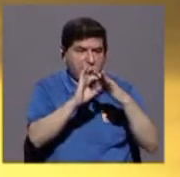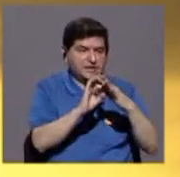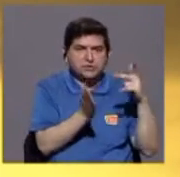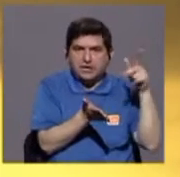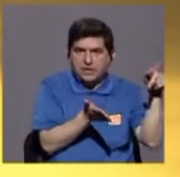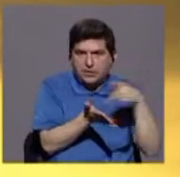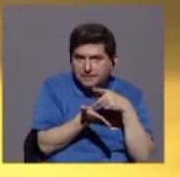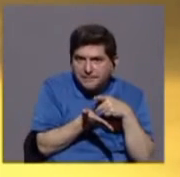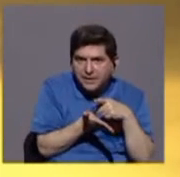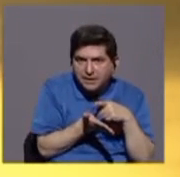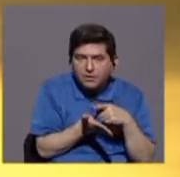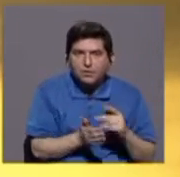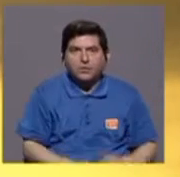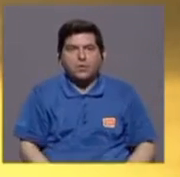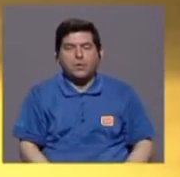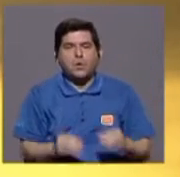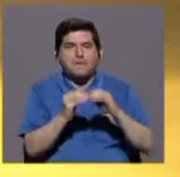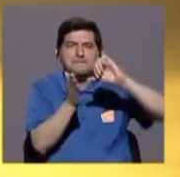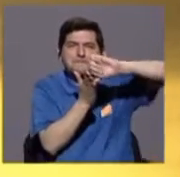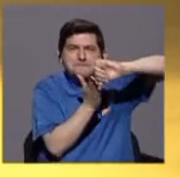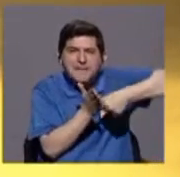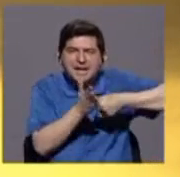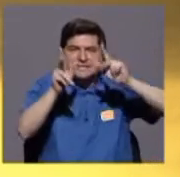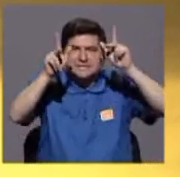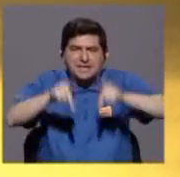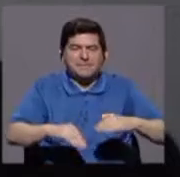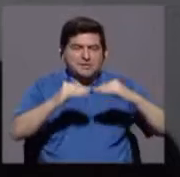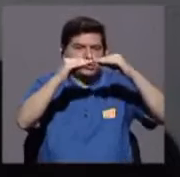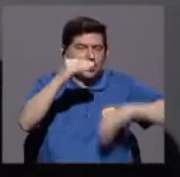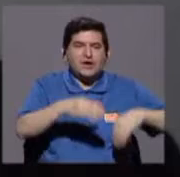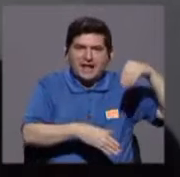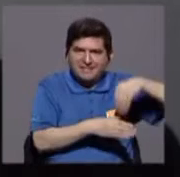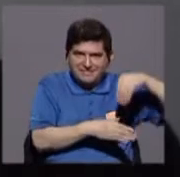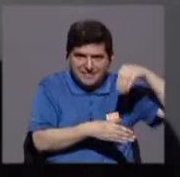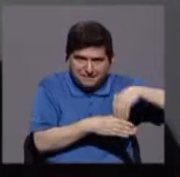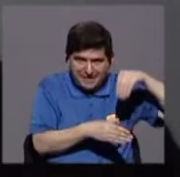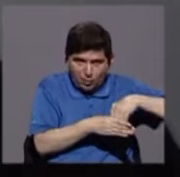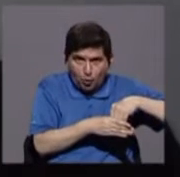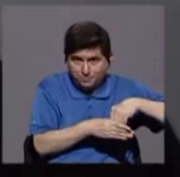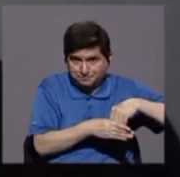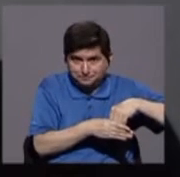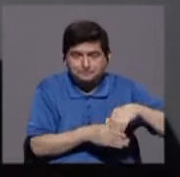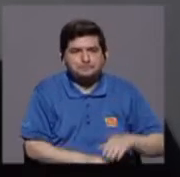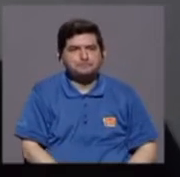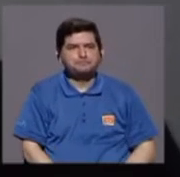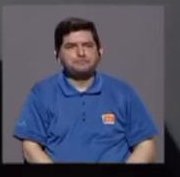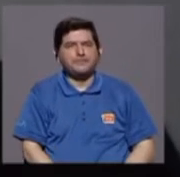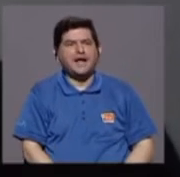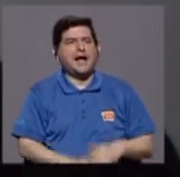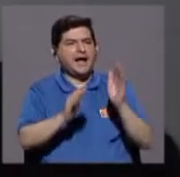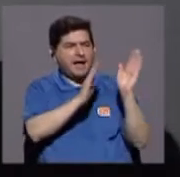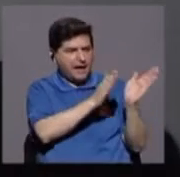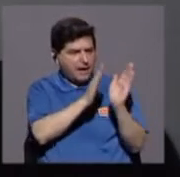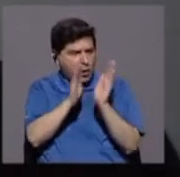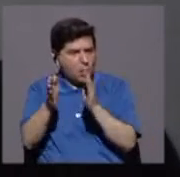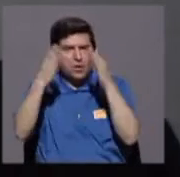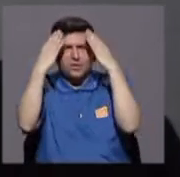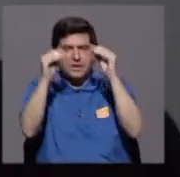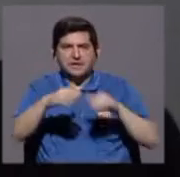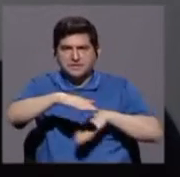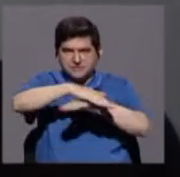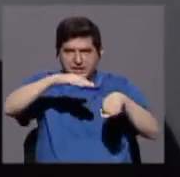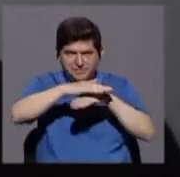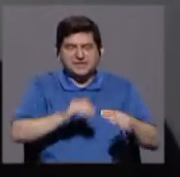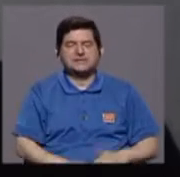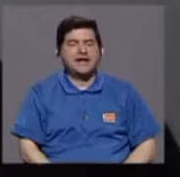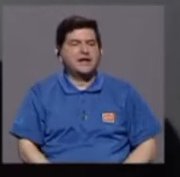ingresos, es más acentuado en las personas de menor ingreso. Entonces, organizamos la información con base en el